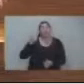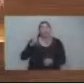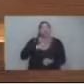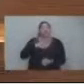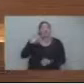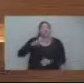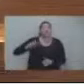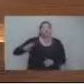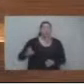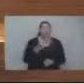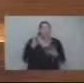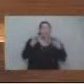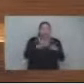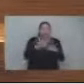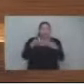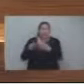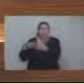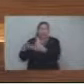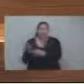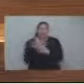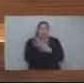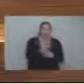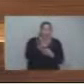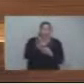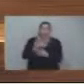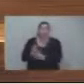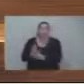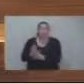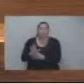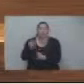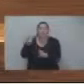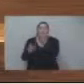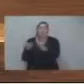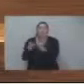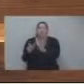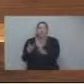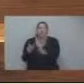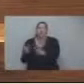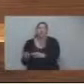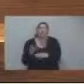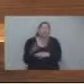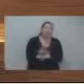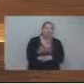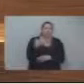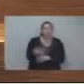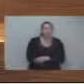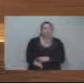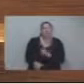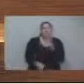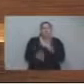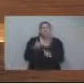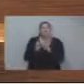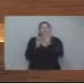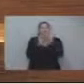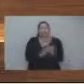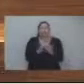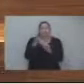a las cámaras de representación accedan las clases populares, para que estén protegidas de otros poderes.